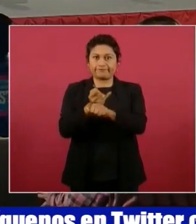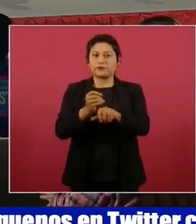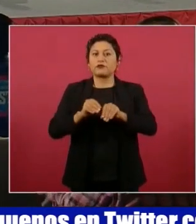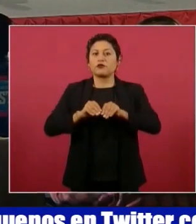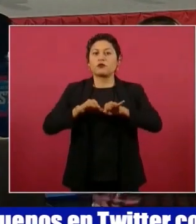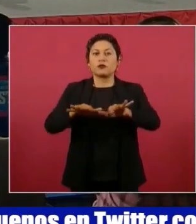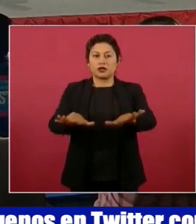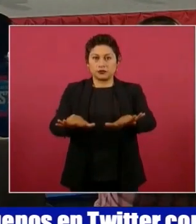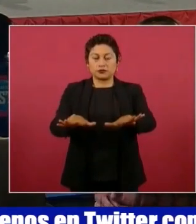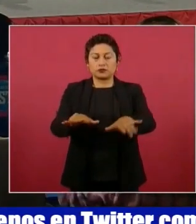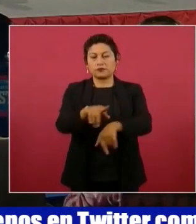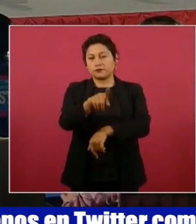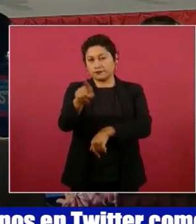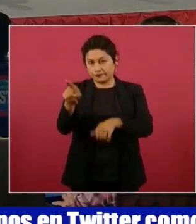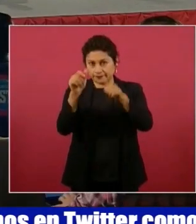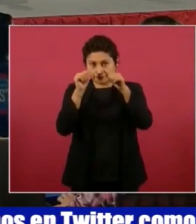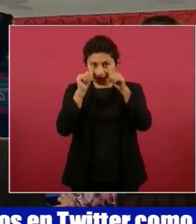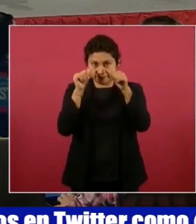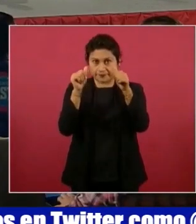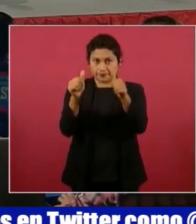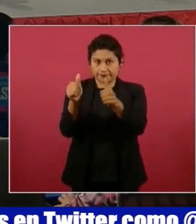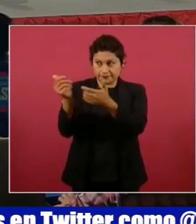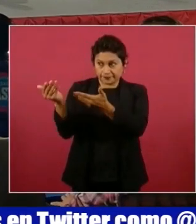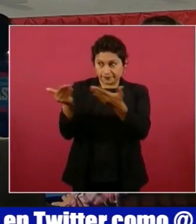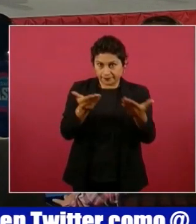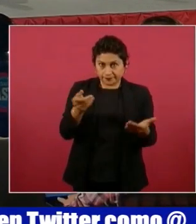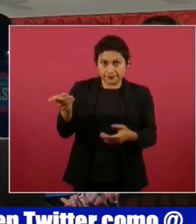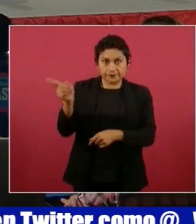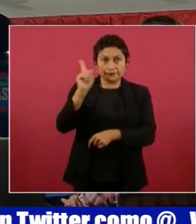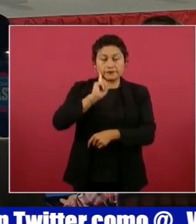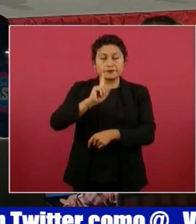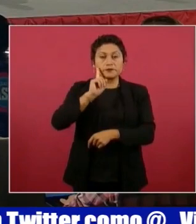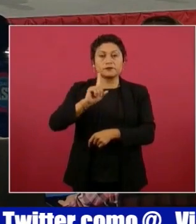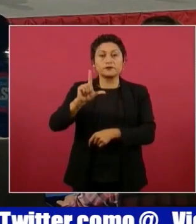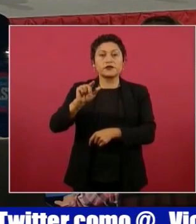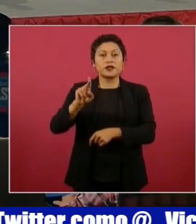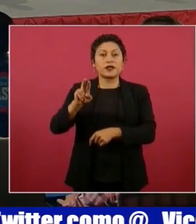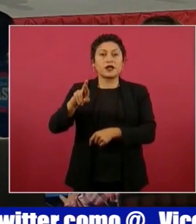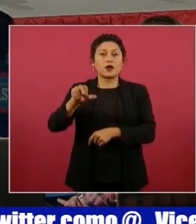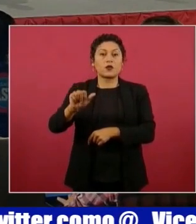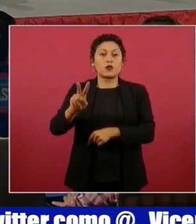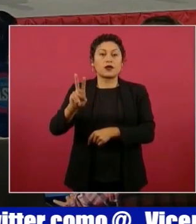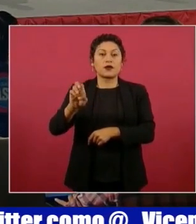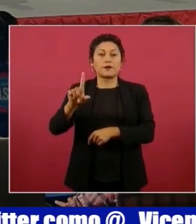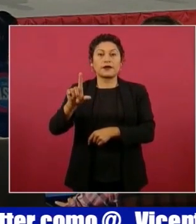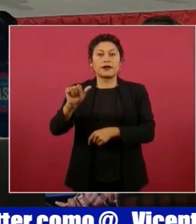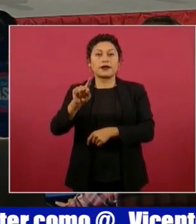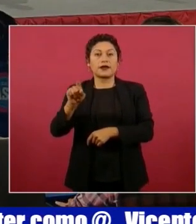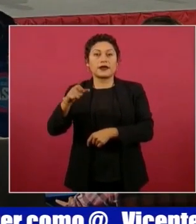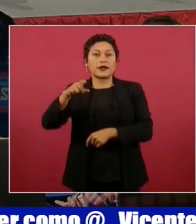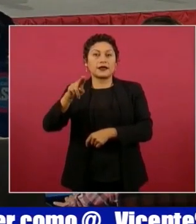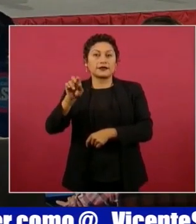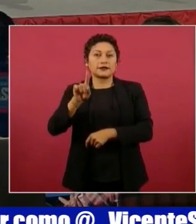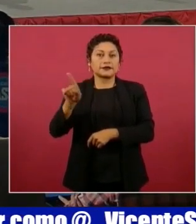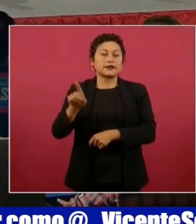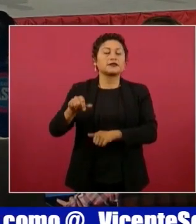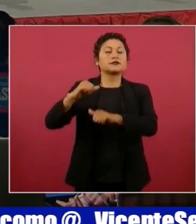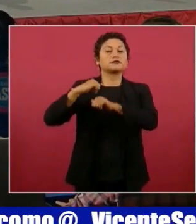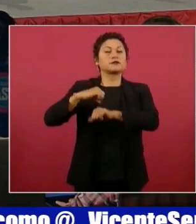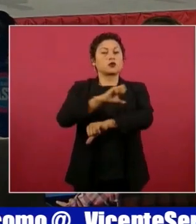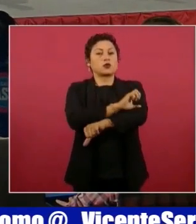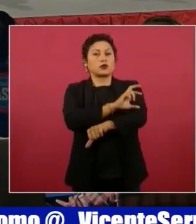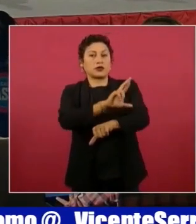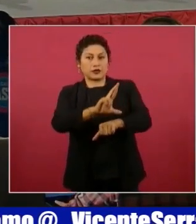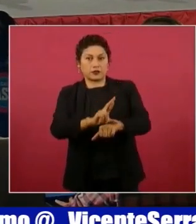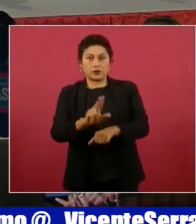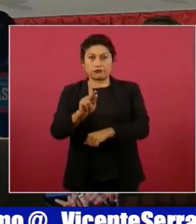a escuchar el informe de Laura Velázquez, Coordinadora Nacional de Protección Civil, que es la